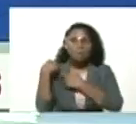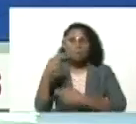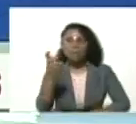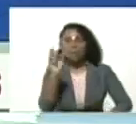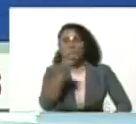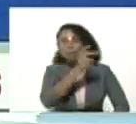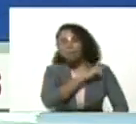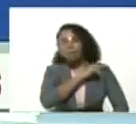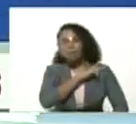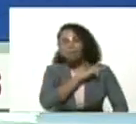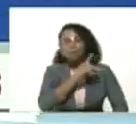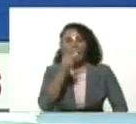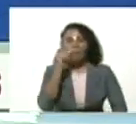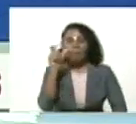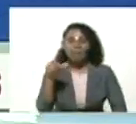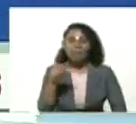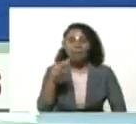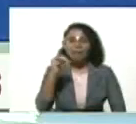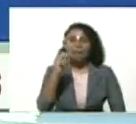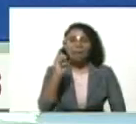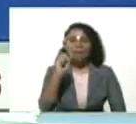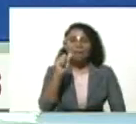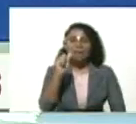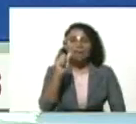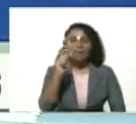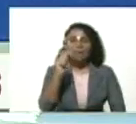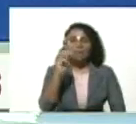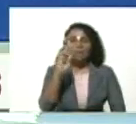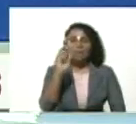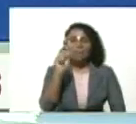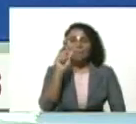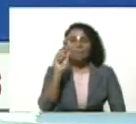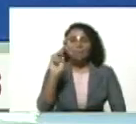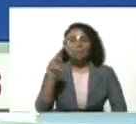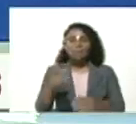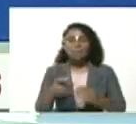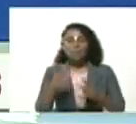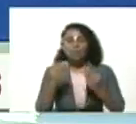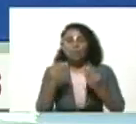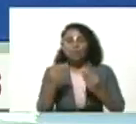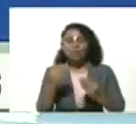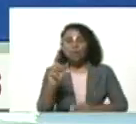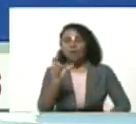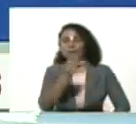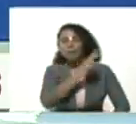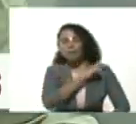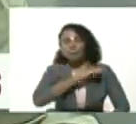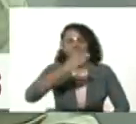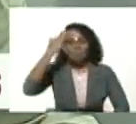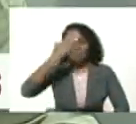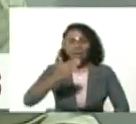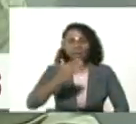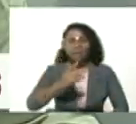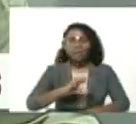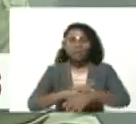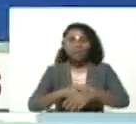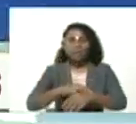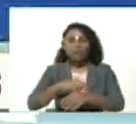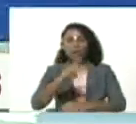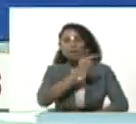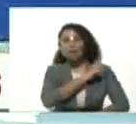jefe, Néstor Reveral Torres, puro general en jefe, puro almirante en jefe, doctora en jefe, Delcy